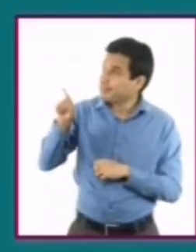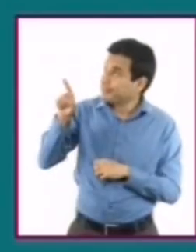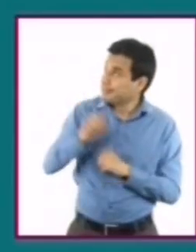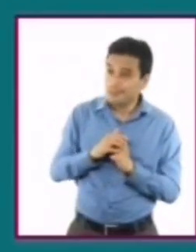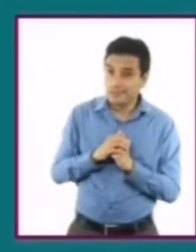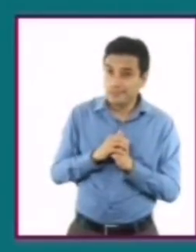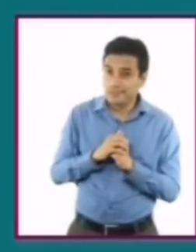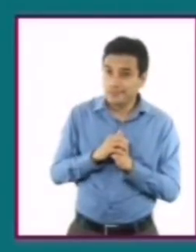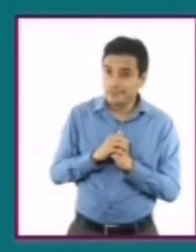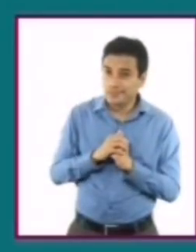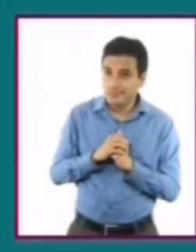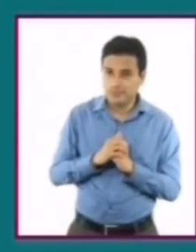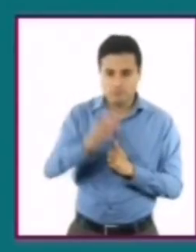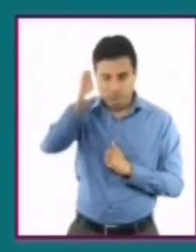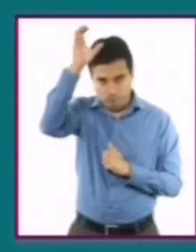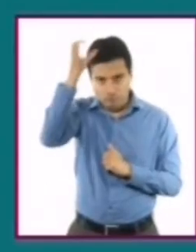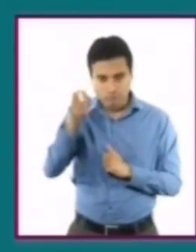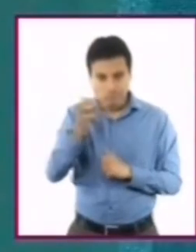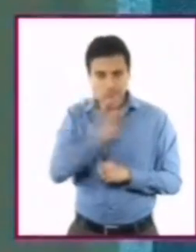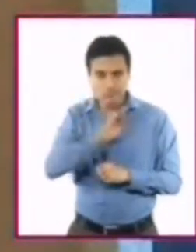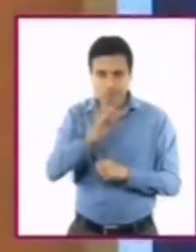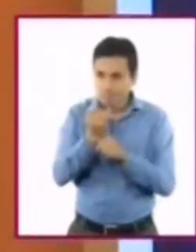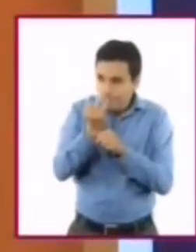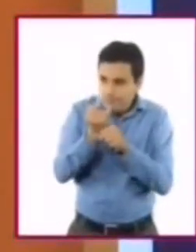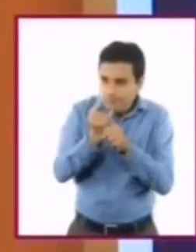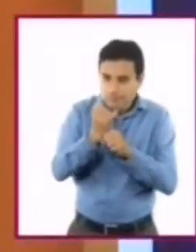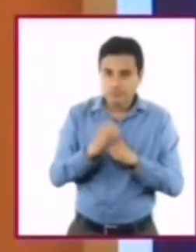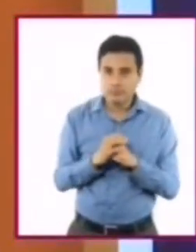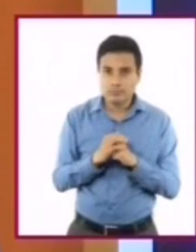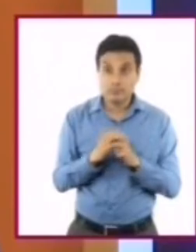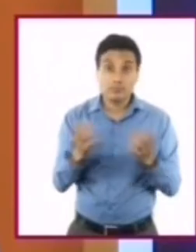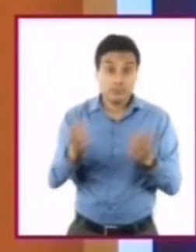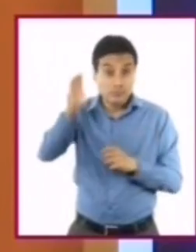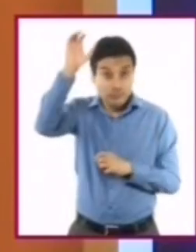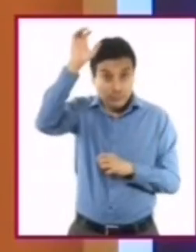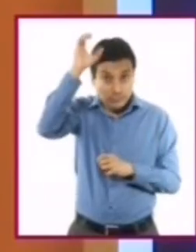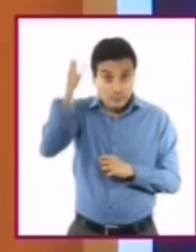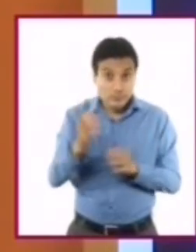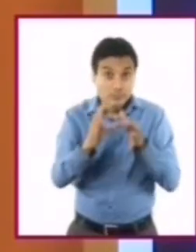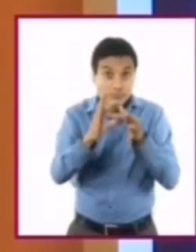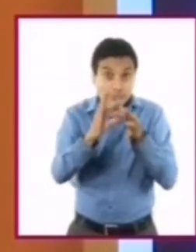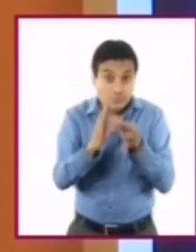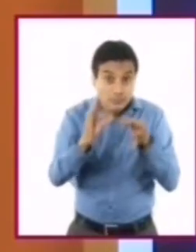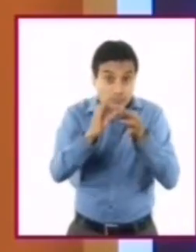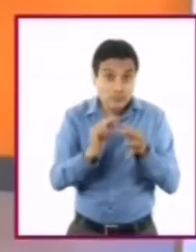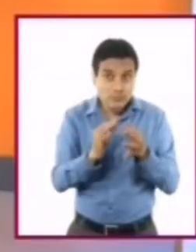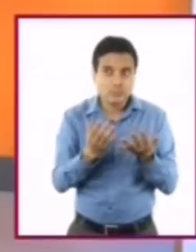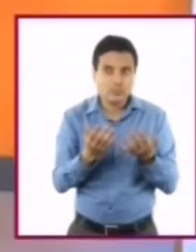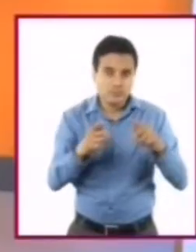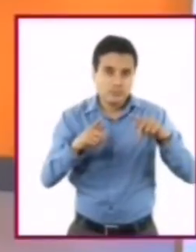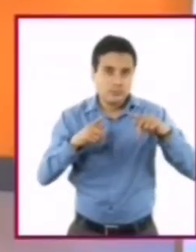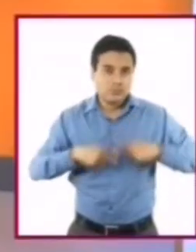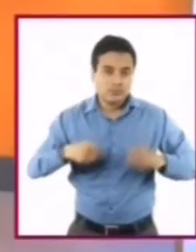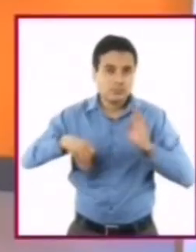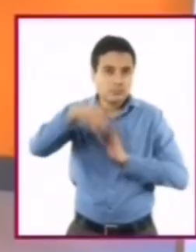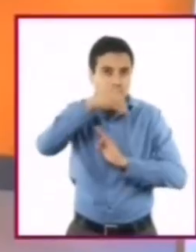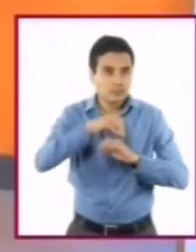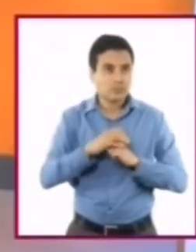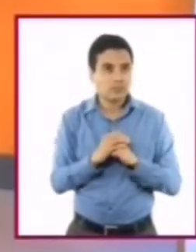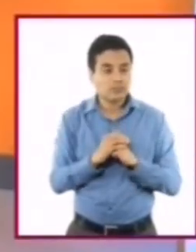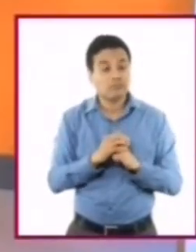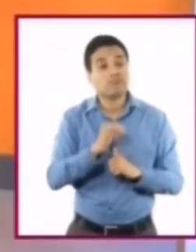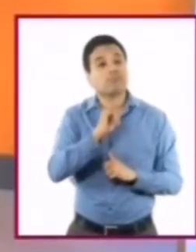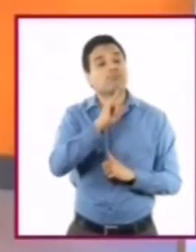Johannes Kepler y Galileo, por lo que en general su planteamiento gozó de gran aceptación.